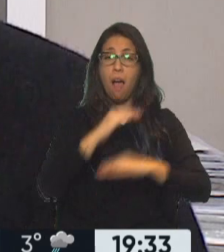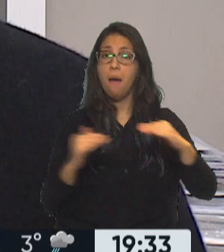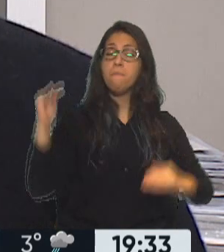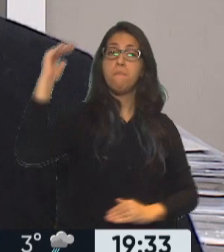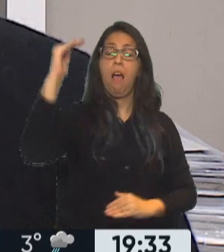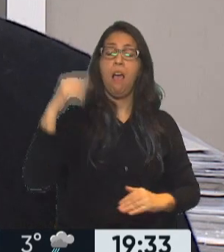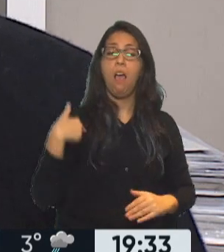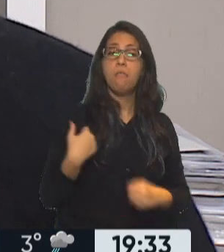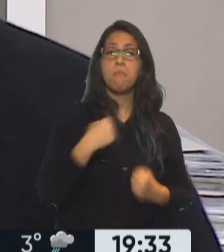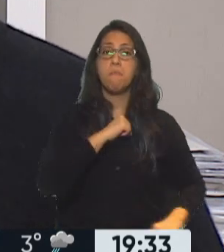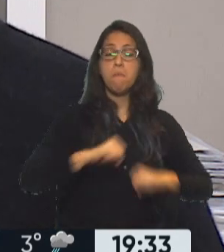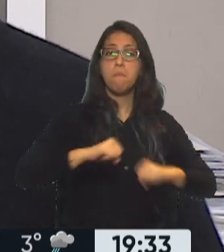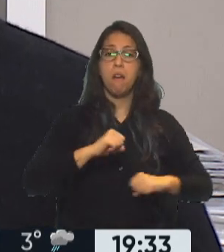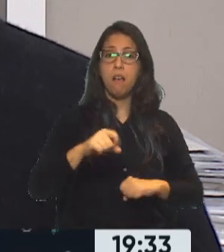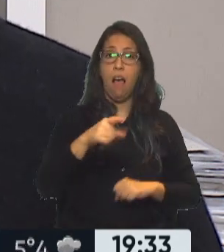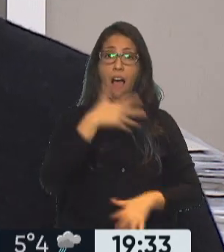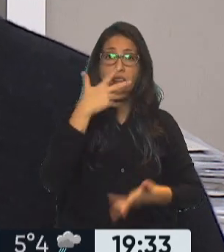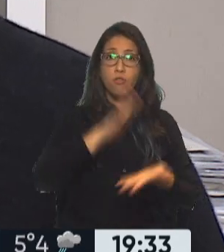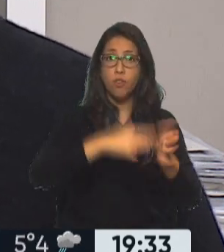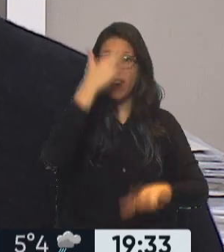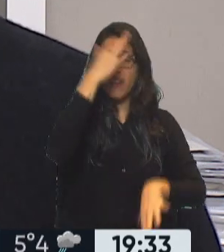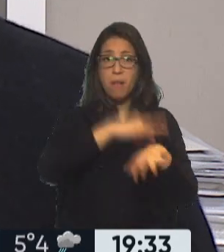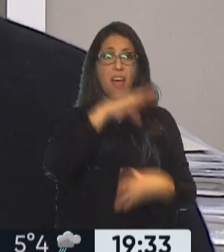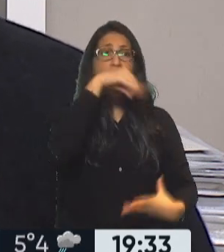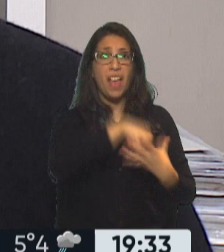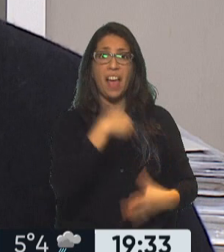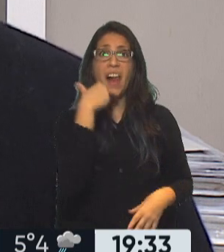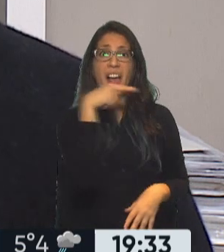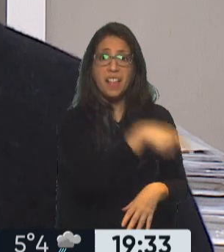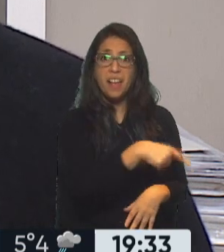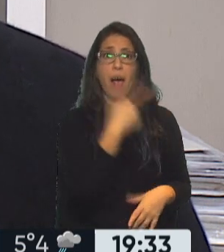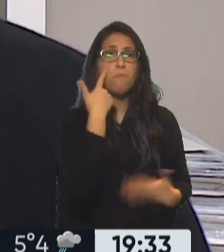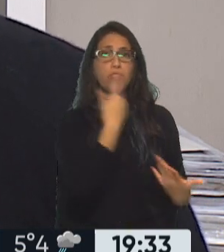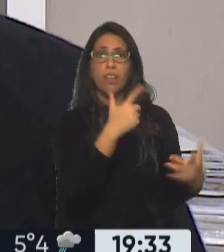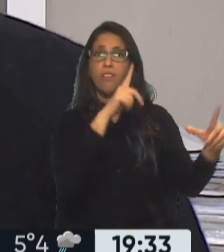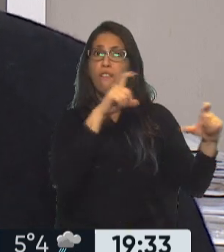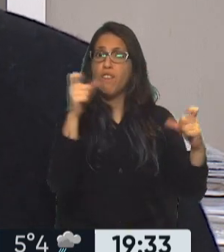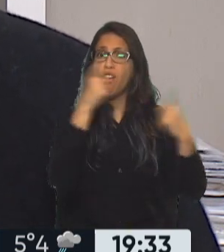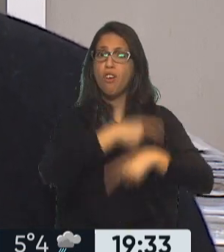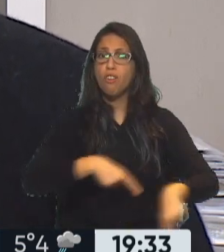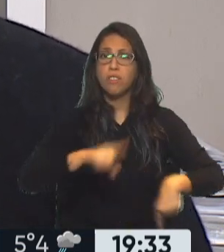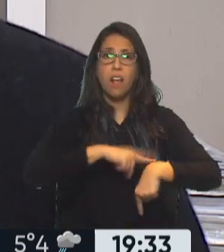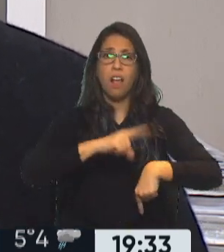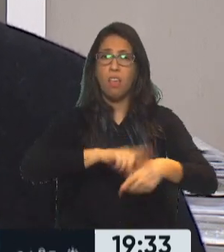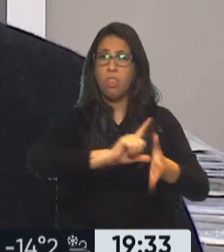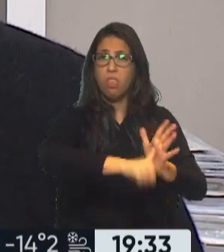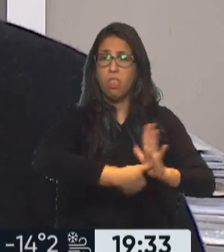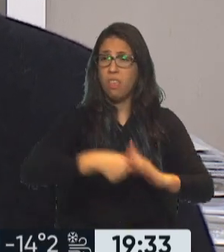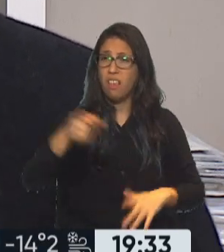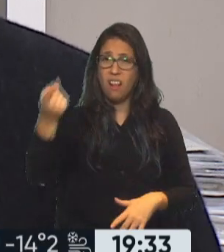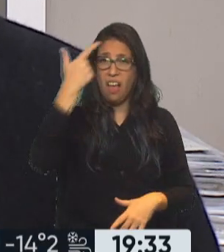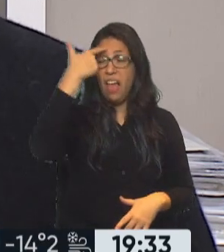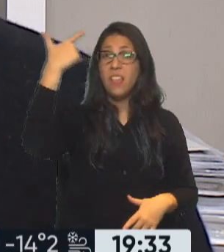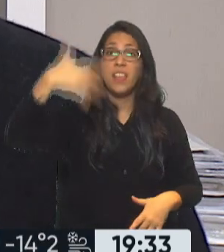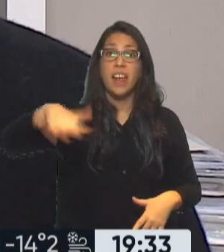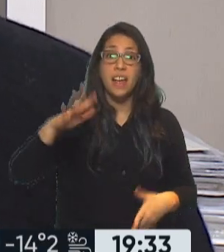una enfermedad colocando esa enfermedad en la hija de la vicepresidenta mostrando fotos no utilizando la inteligencia ni